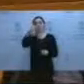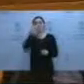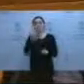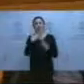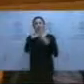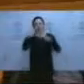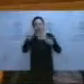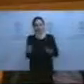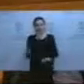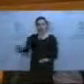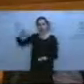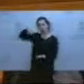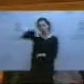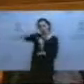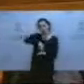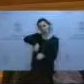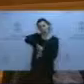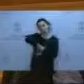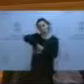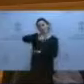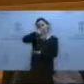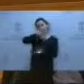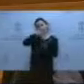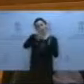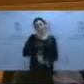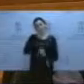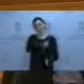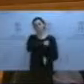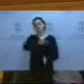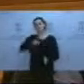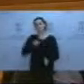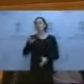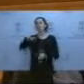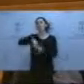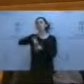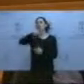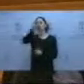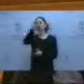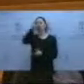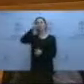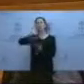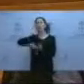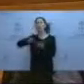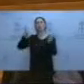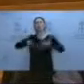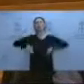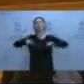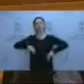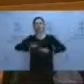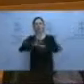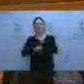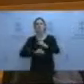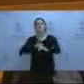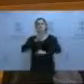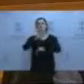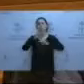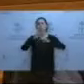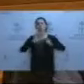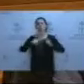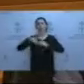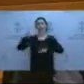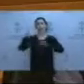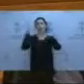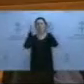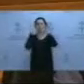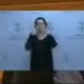a la consejería, ese consejero independiente que no militaba en el Partido Socialista y que superaría a los desastres de los últimos 15 años